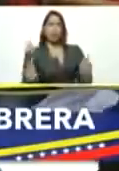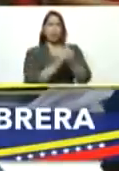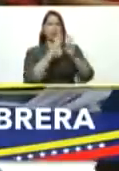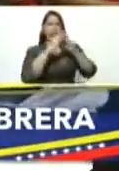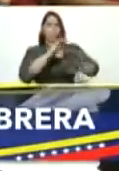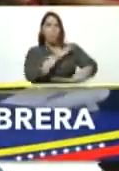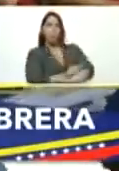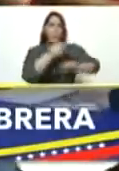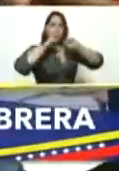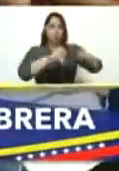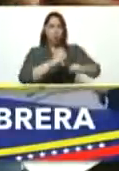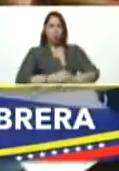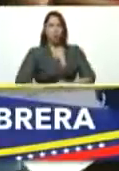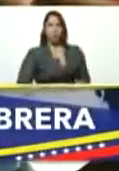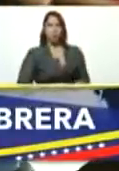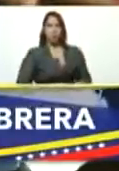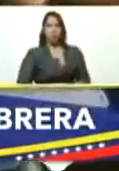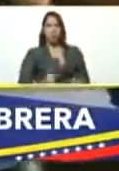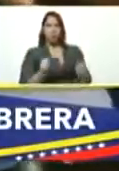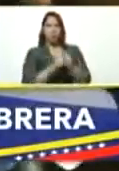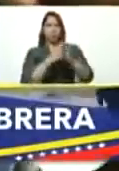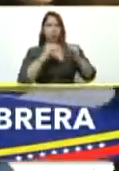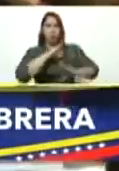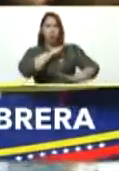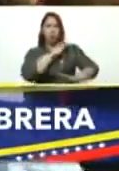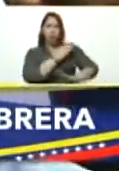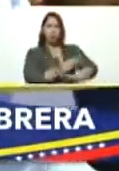su poderío con todas sus fortalezas